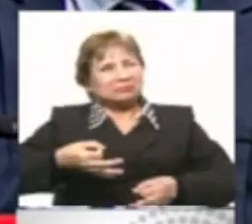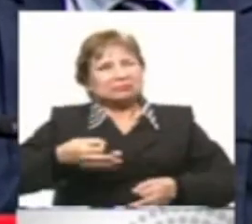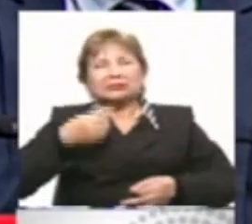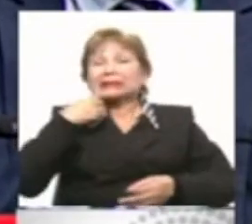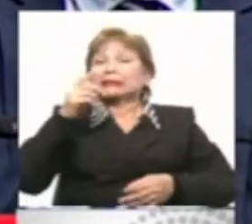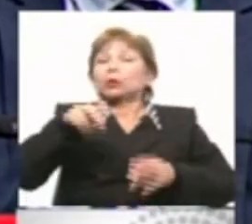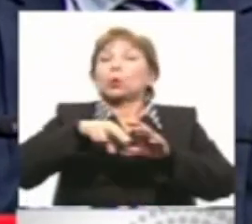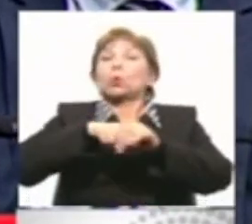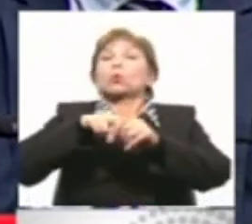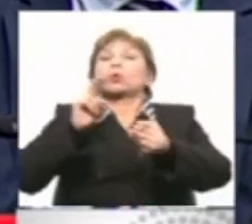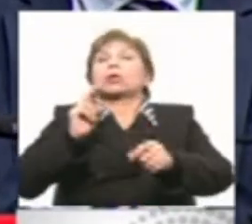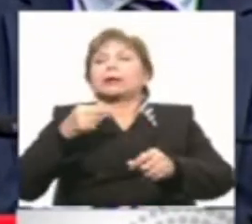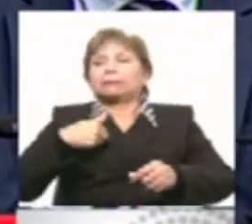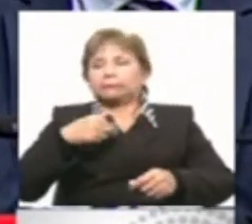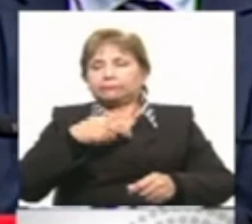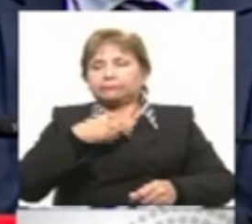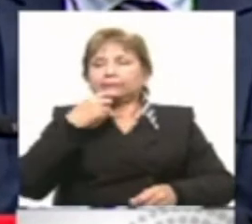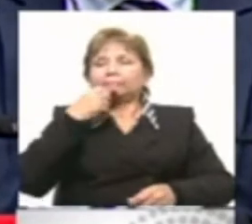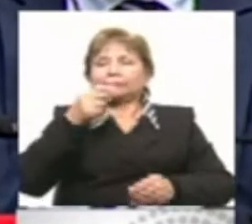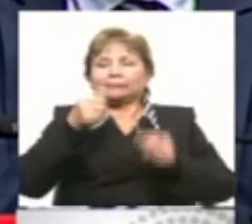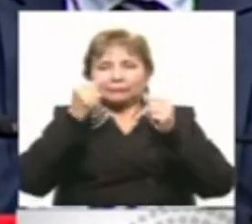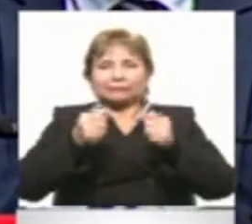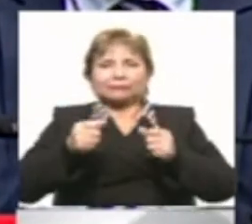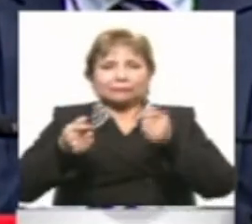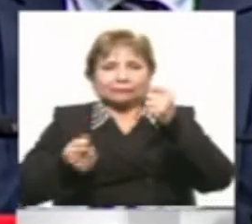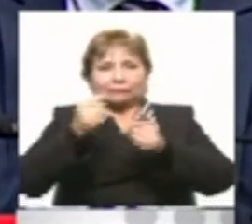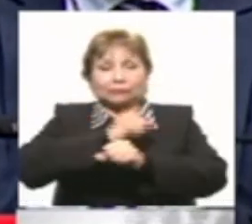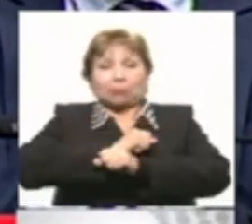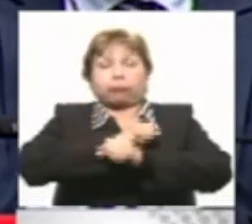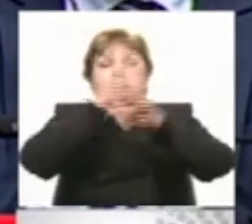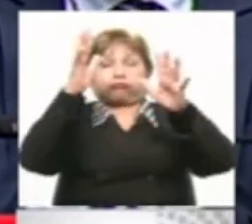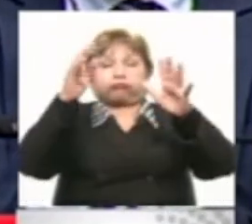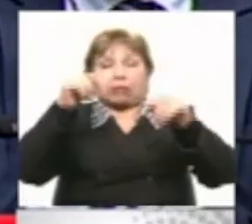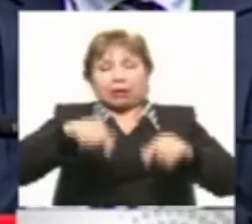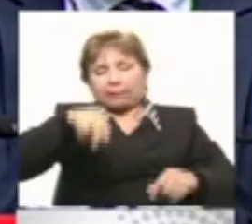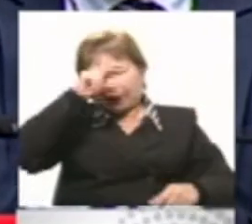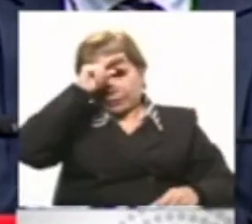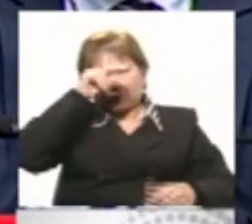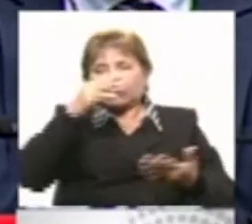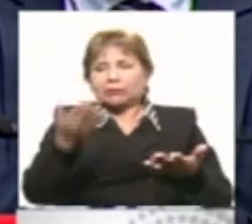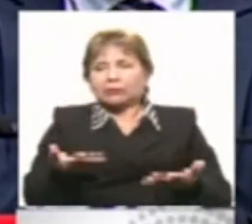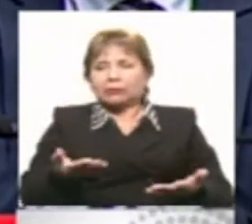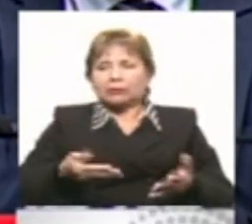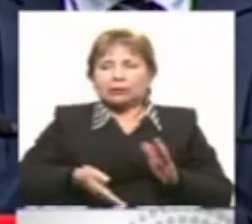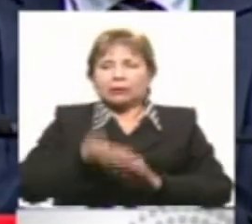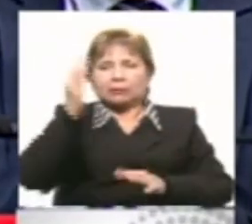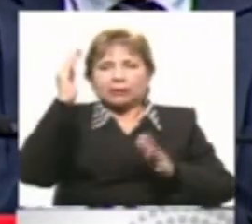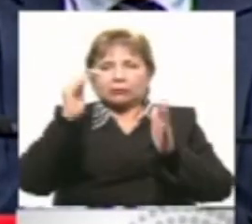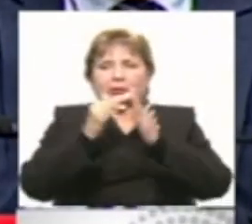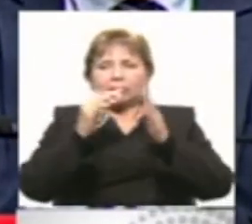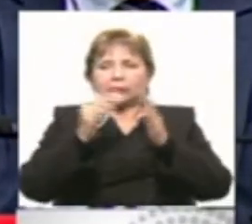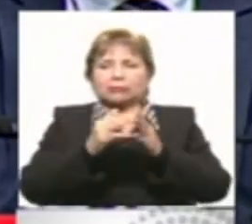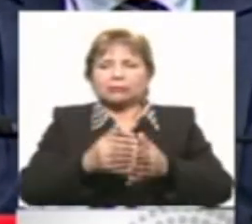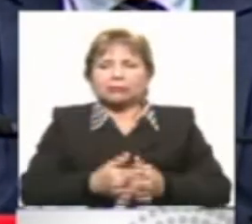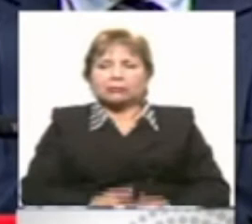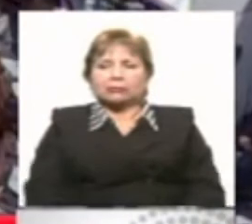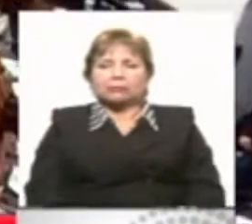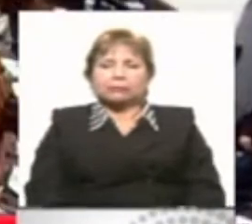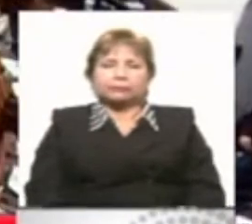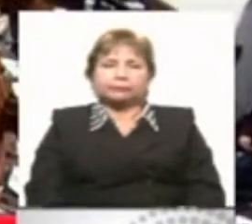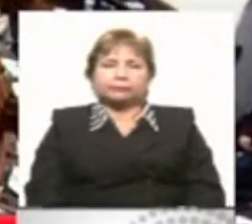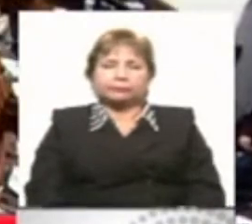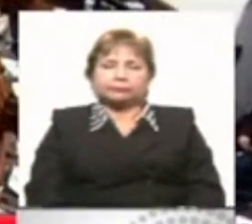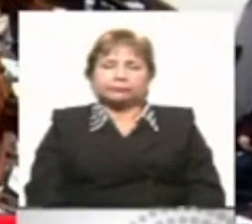él no renuncia, le está poniendo un coche bomba al país, señor. ¡Váyase a su casa!